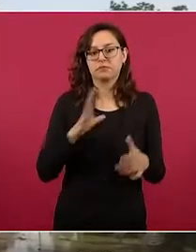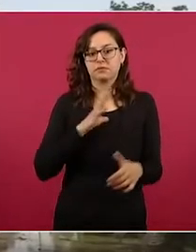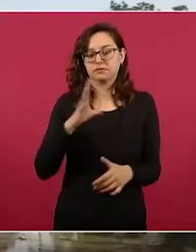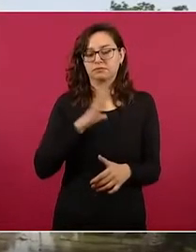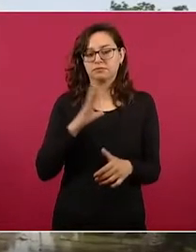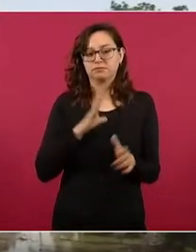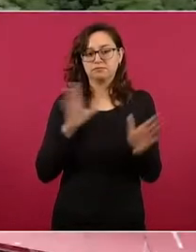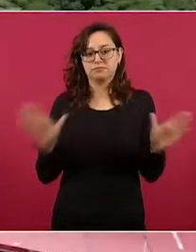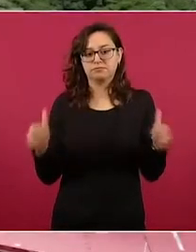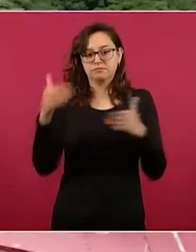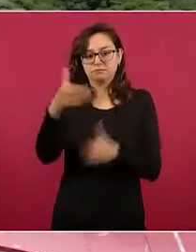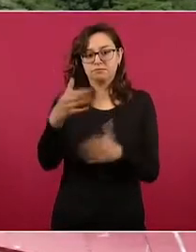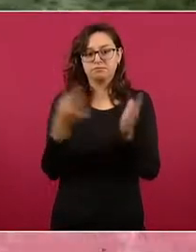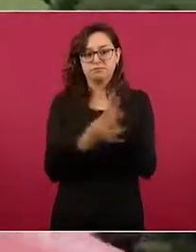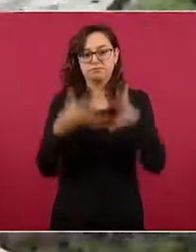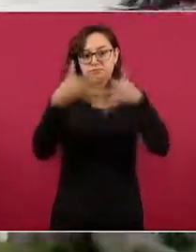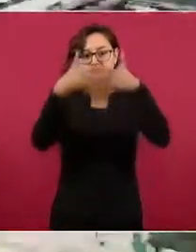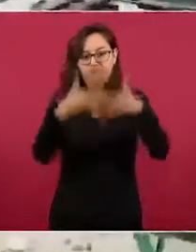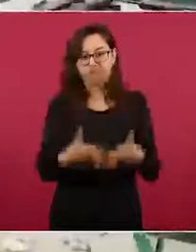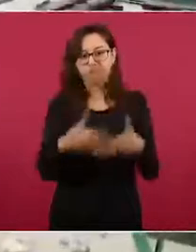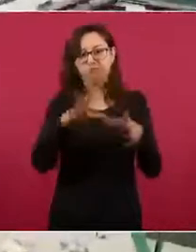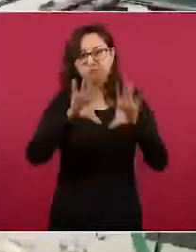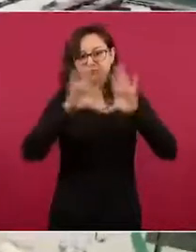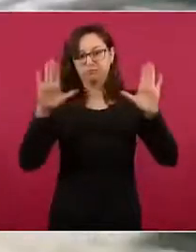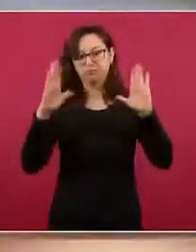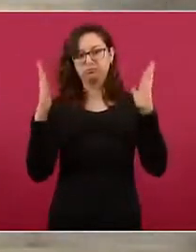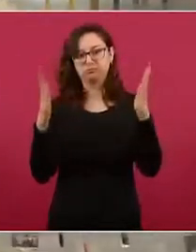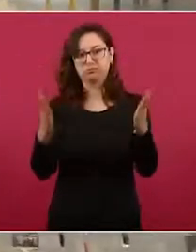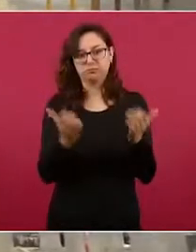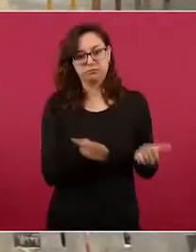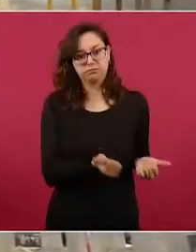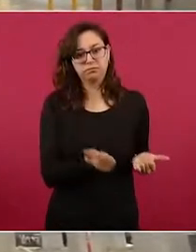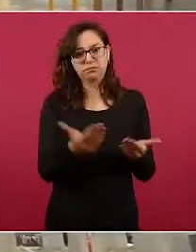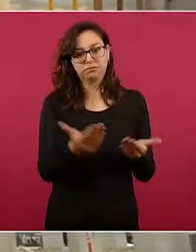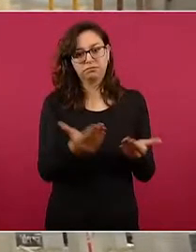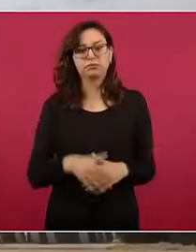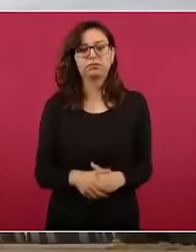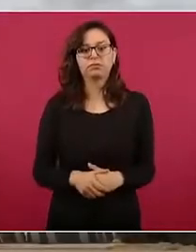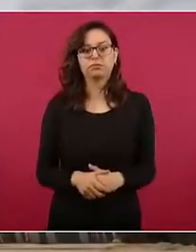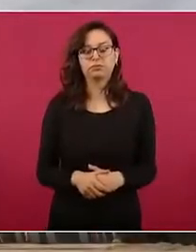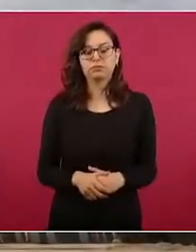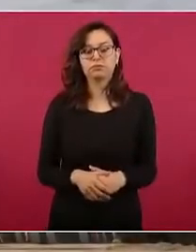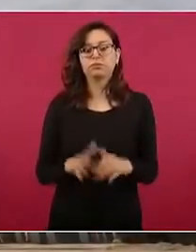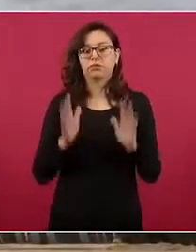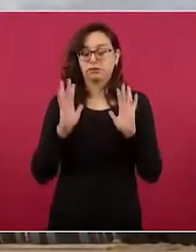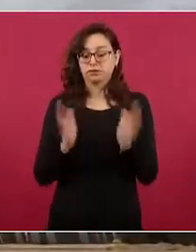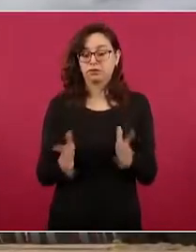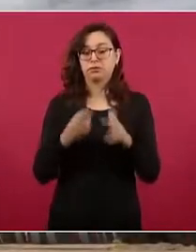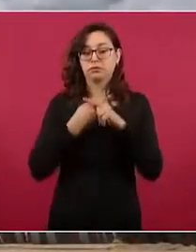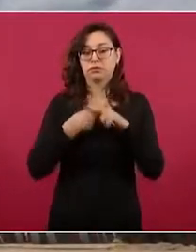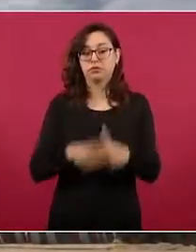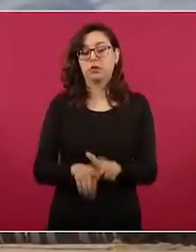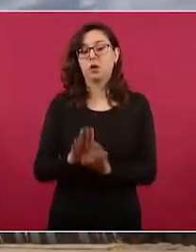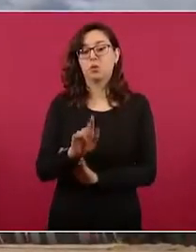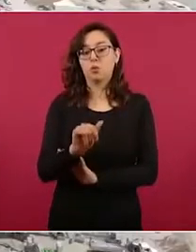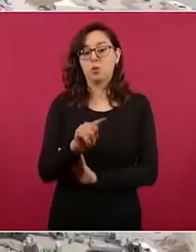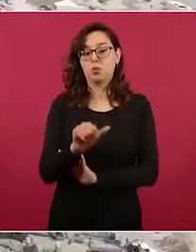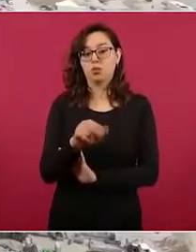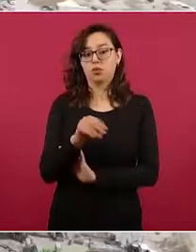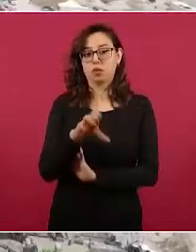PAR correspondientes a la planta hidrotratadora de naftas. En los paquetes de ICA Fluor se instaló en la planta de butanos la